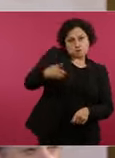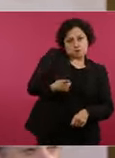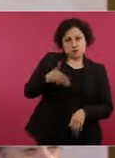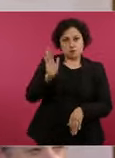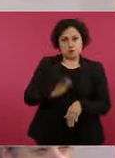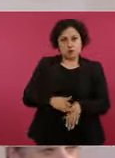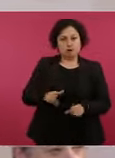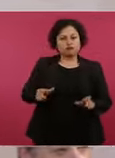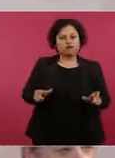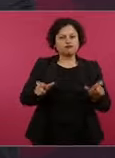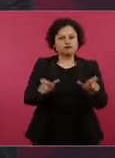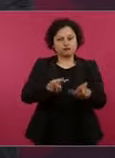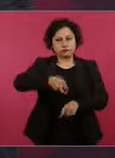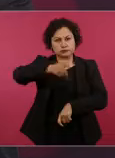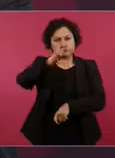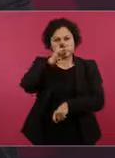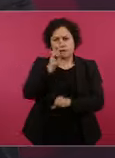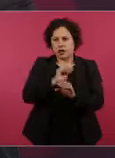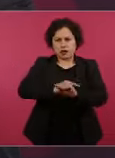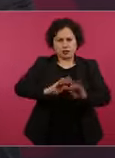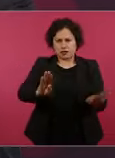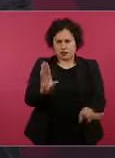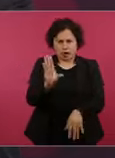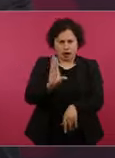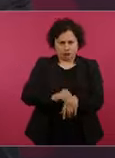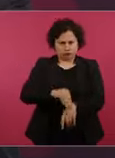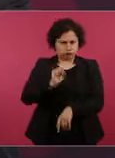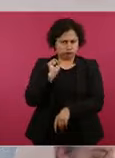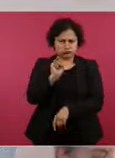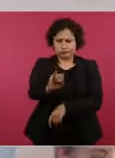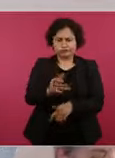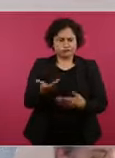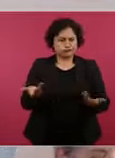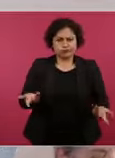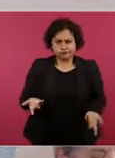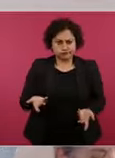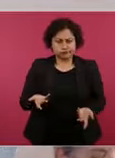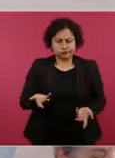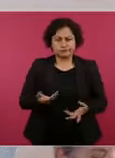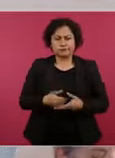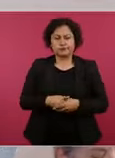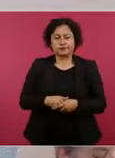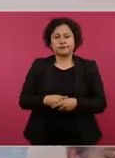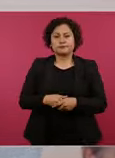claro que se les otorga. Pero esto es parte,